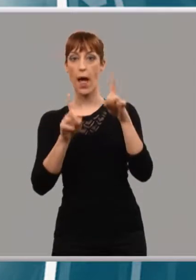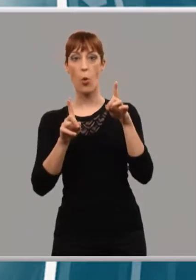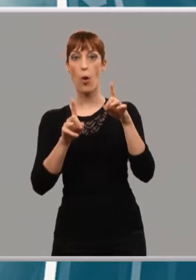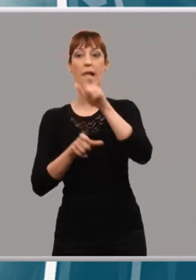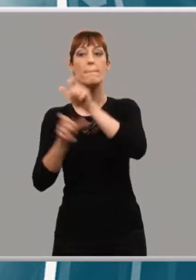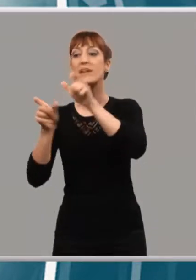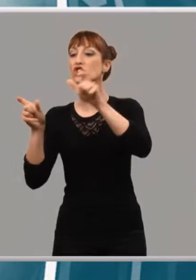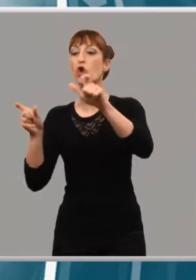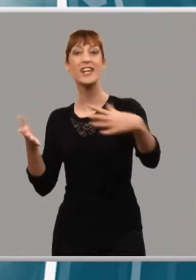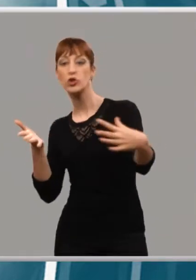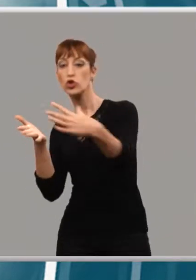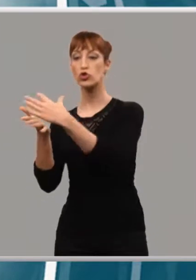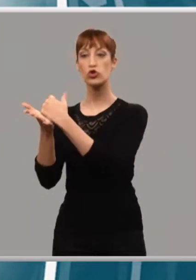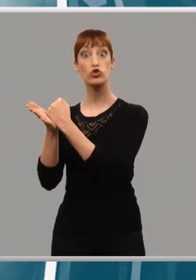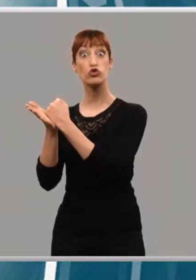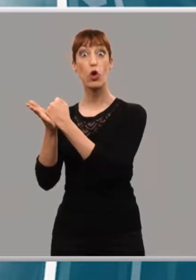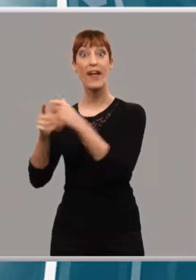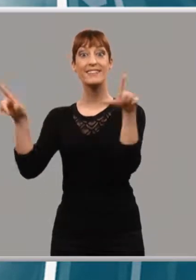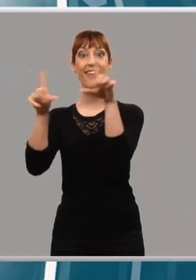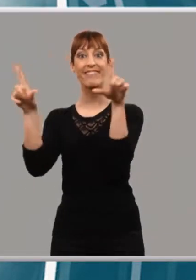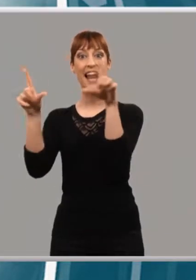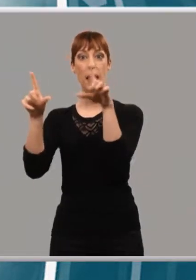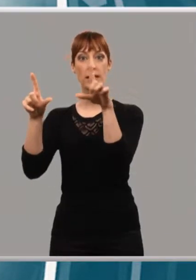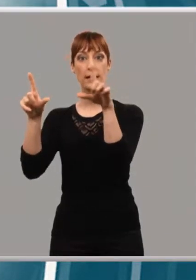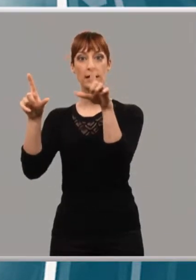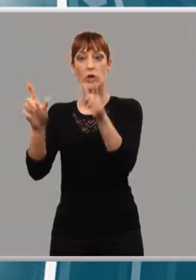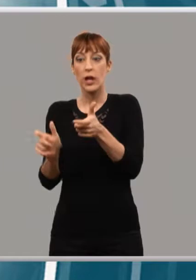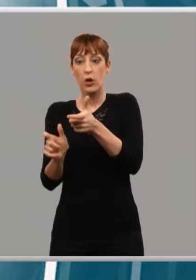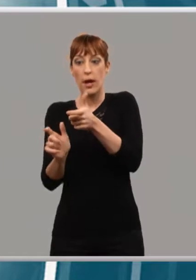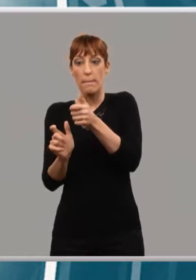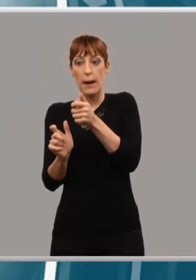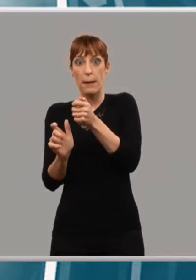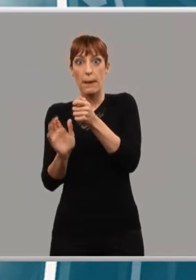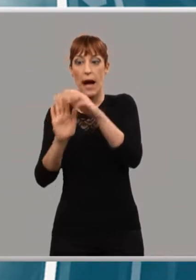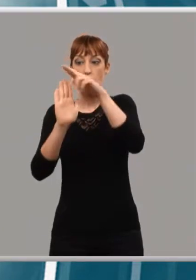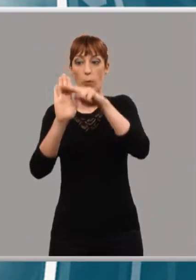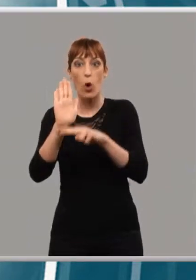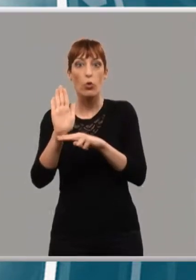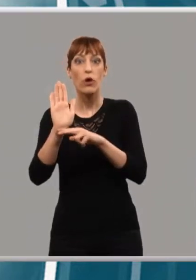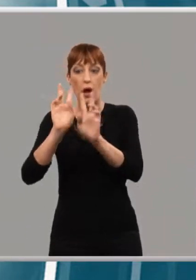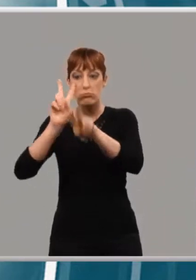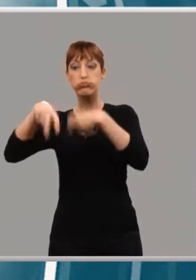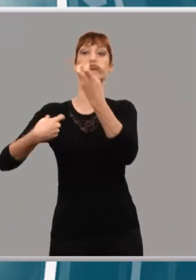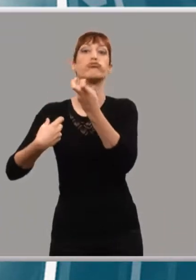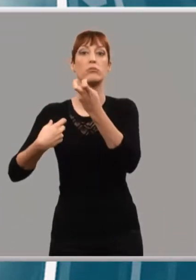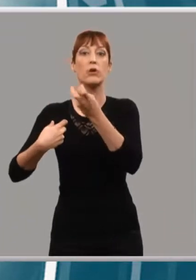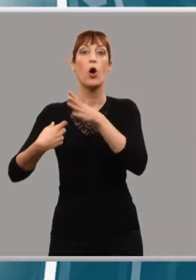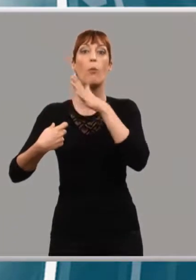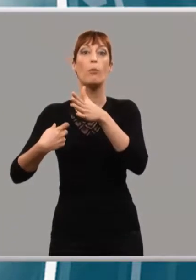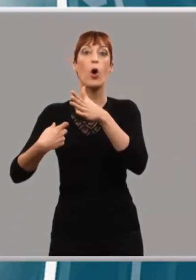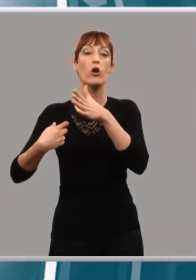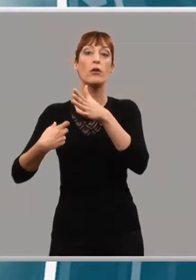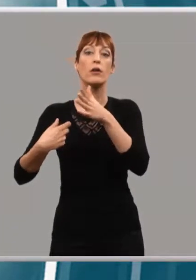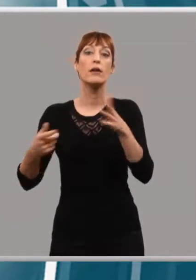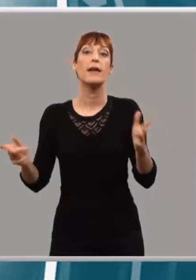deberemos resintonizar nuestras televisiones para poder disfrutar de la oferta completa de TDT una vez que finalice